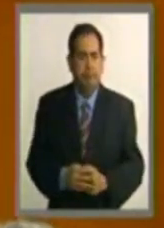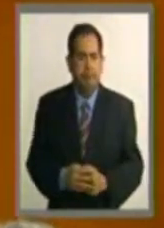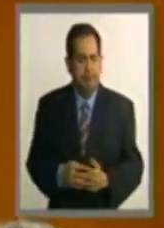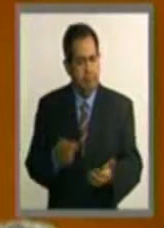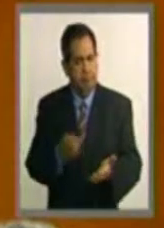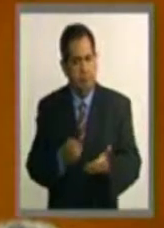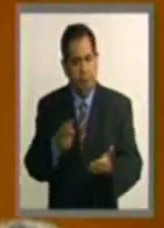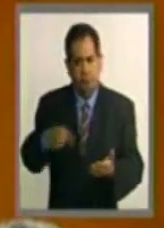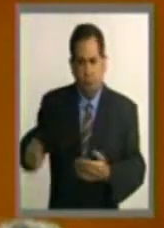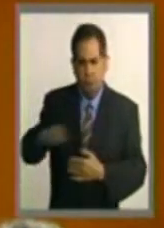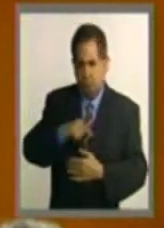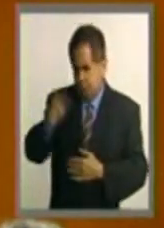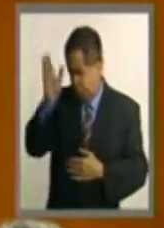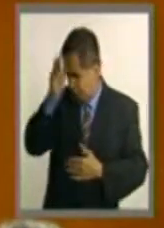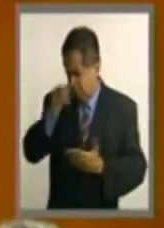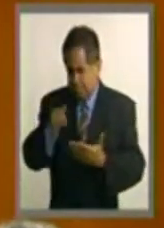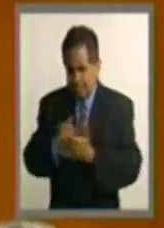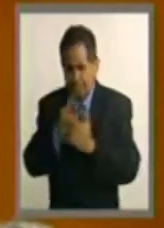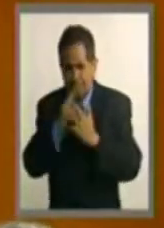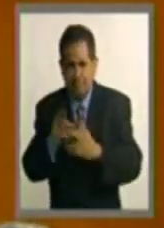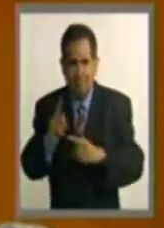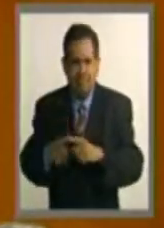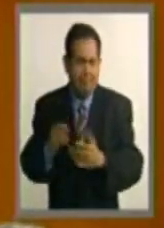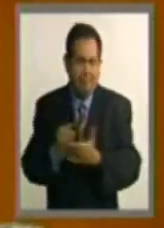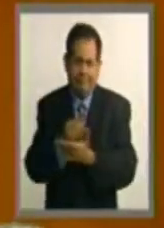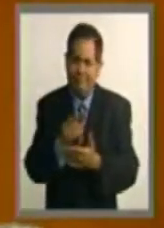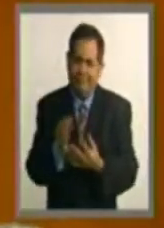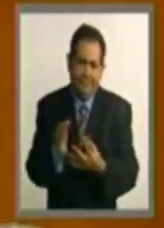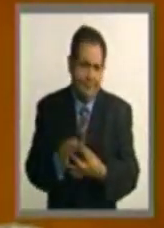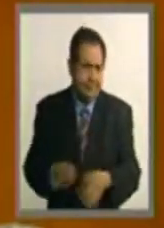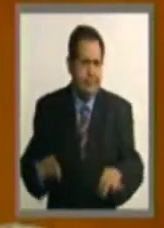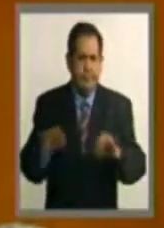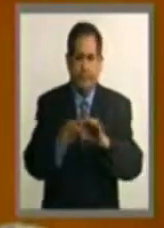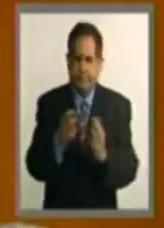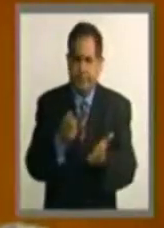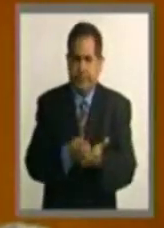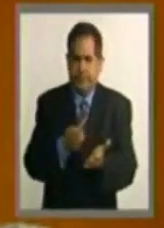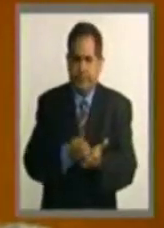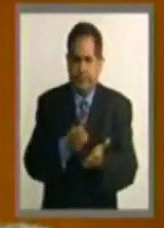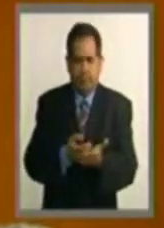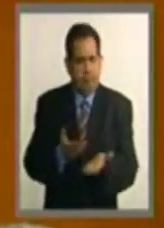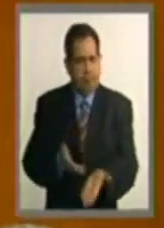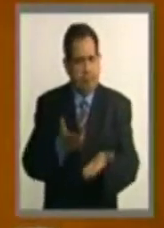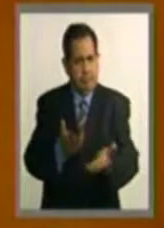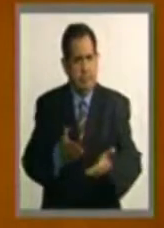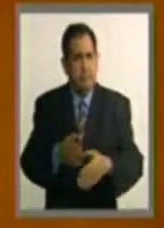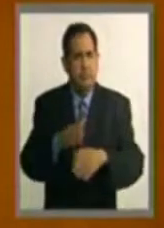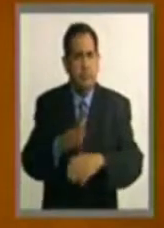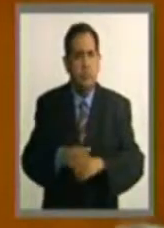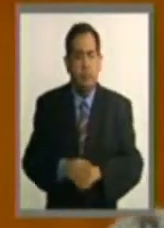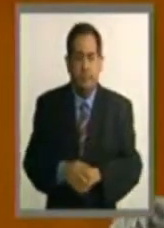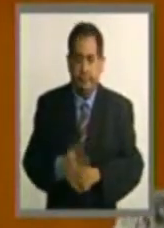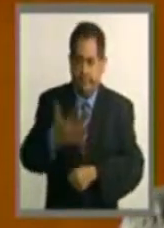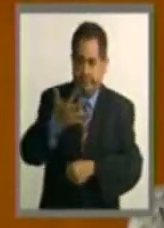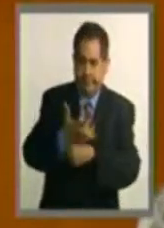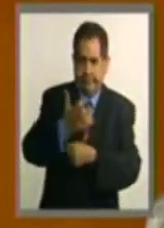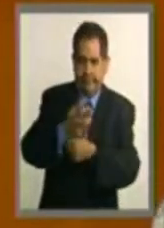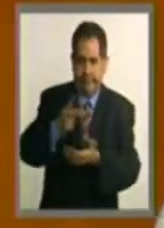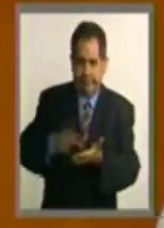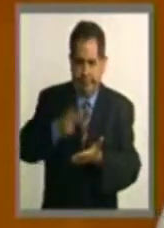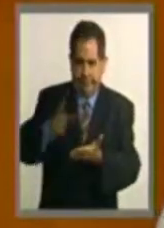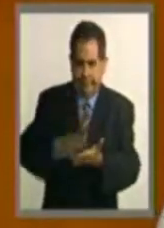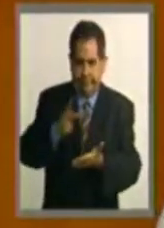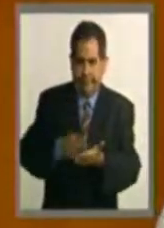este acuerdo, este dictamen, este resolutivo tan importante en la quinta entrega de la medalla